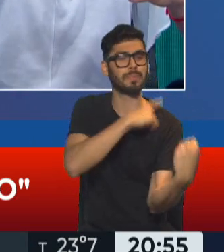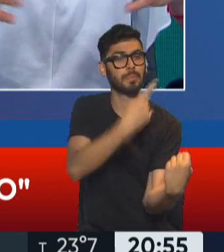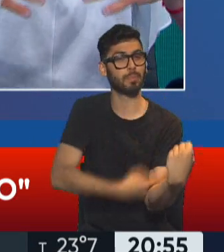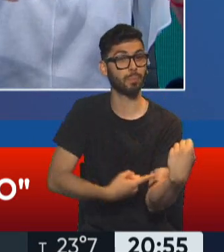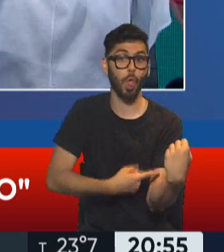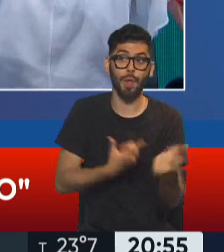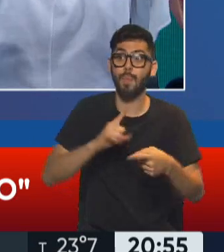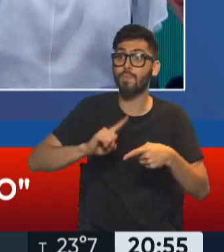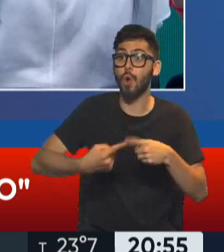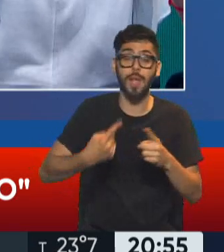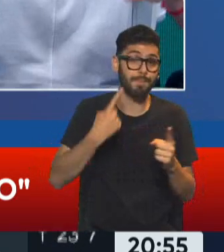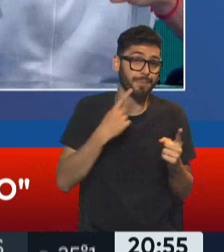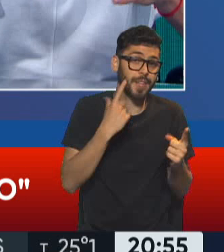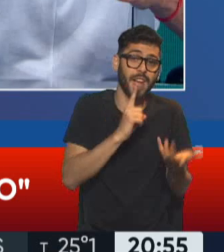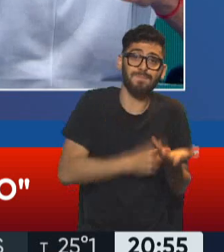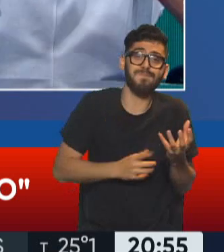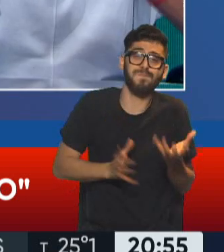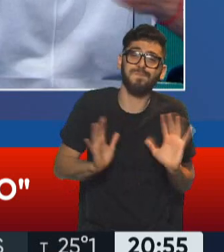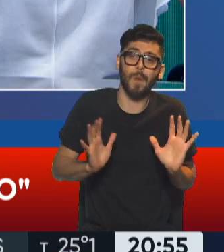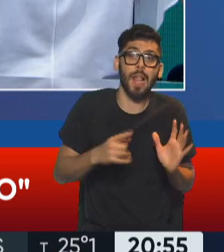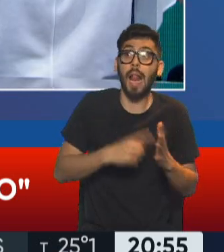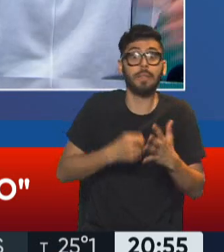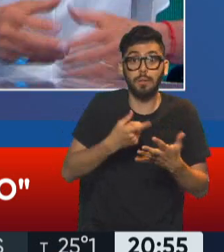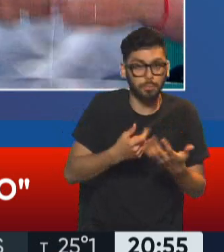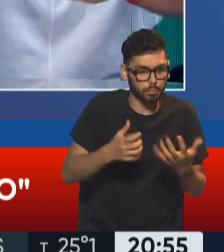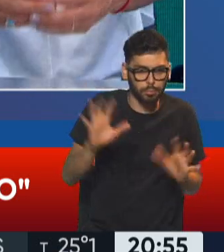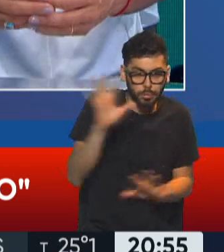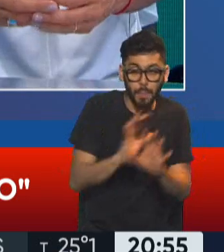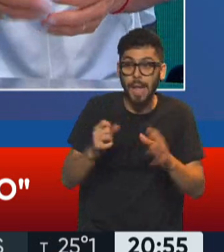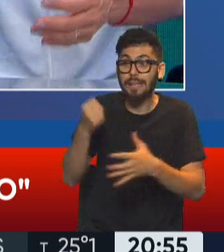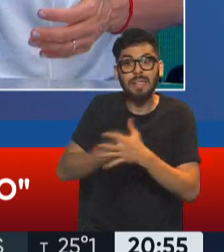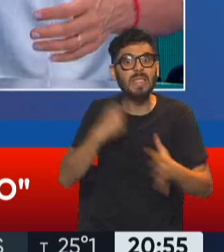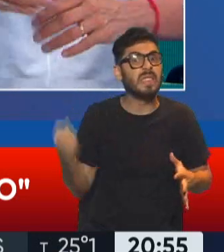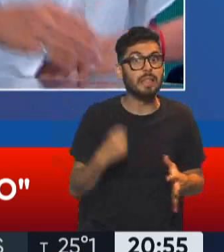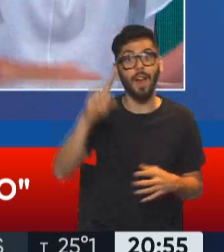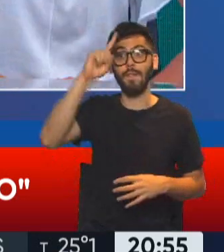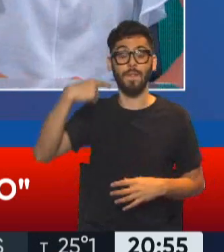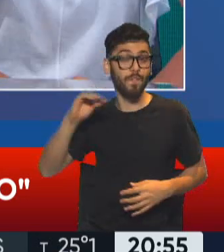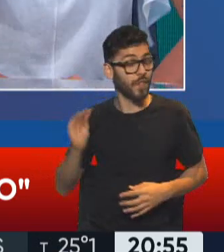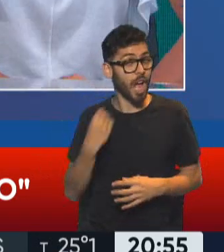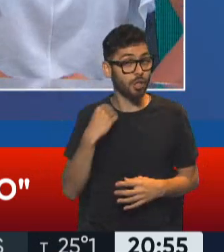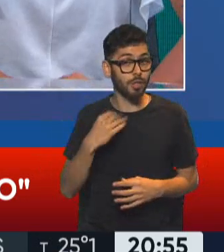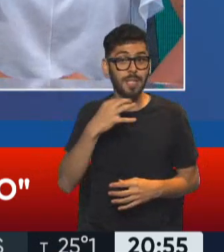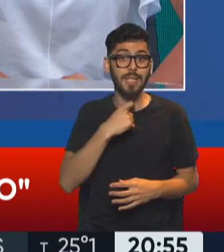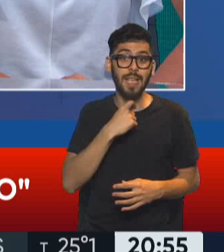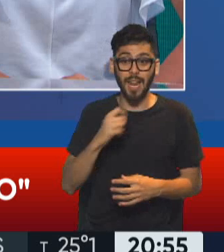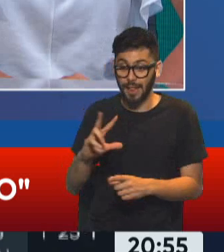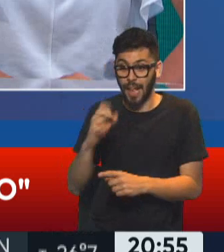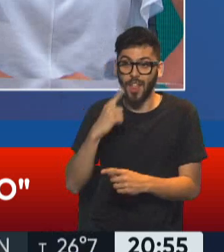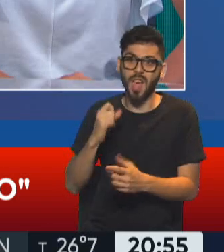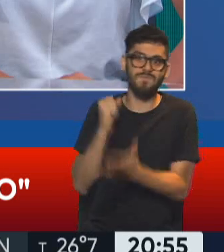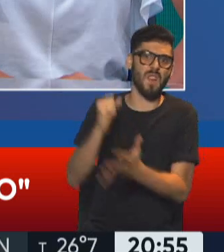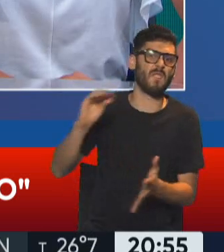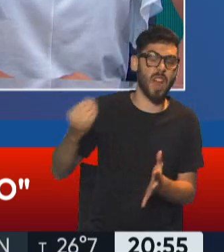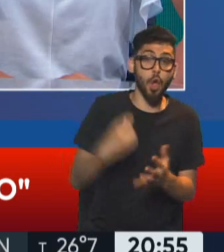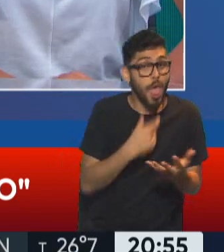tomada y que hacen todo lo imposible para que realmente el fracaso del gobierno de Fernández esté acá, ¿no? Esté en 30 días. Sin embargo, creo que la voluntad